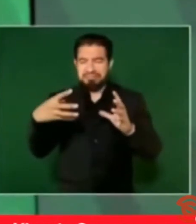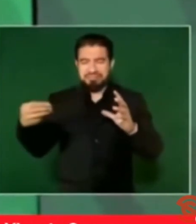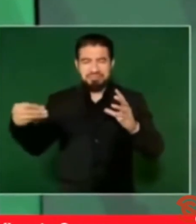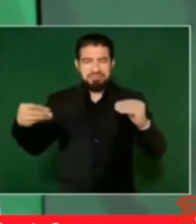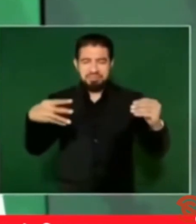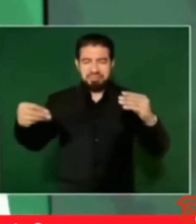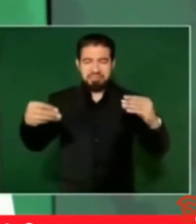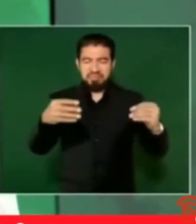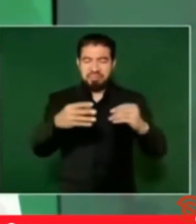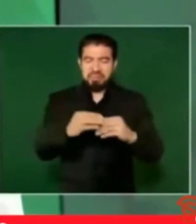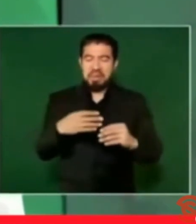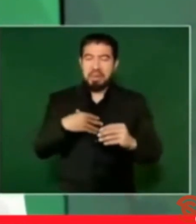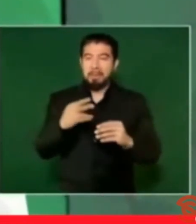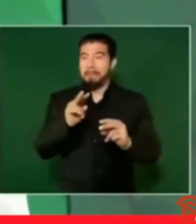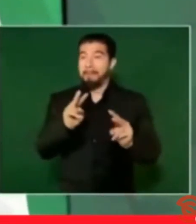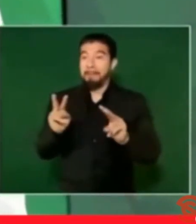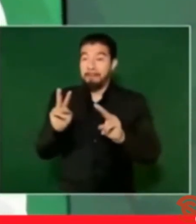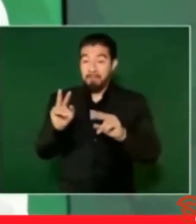Yo les invito a que